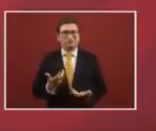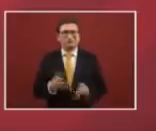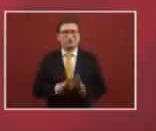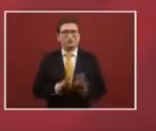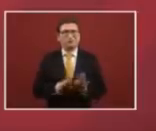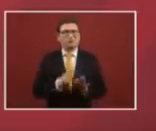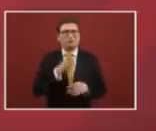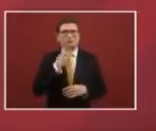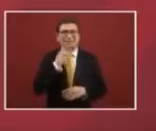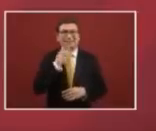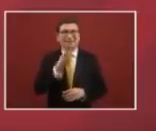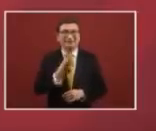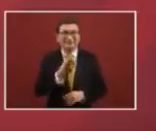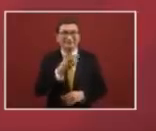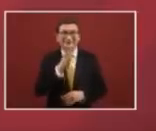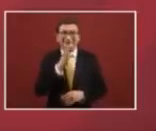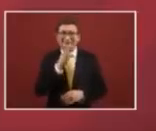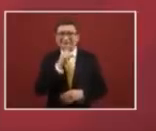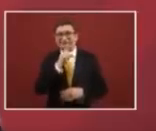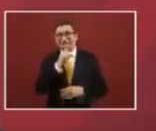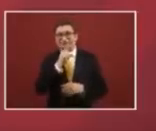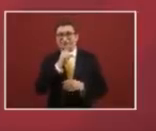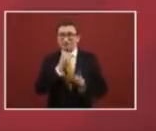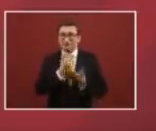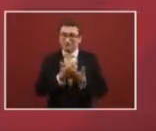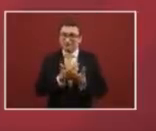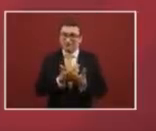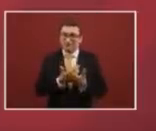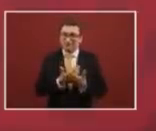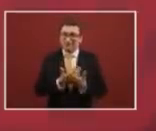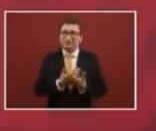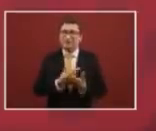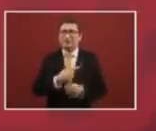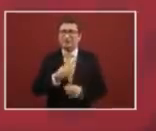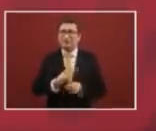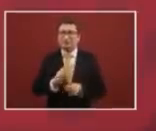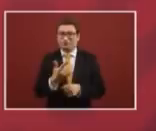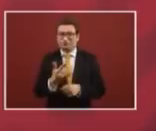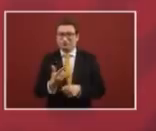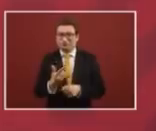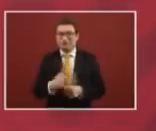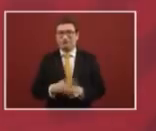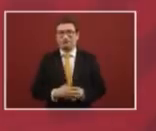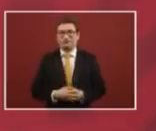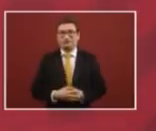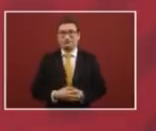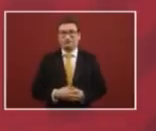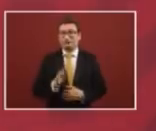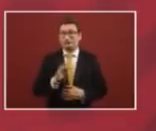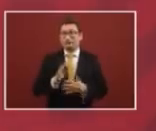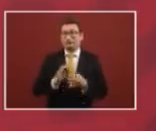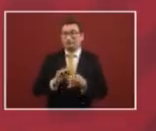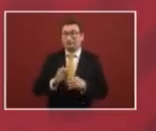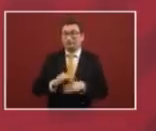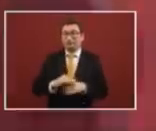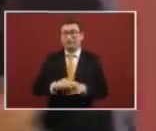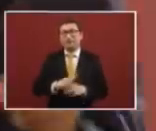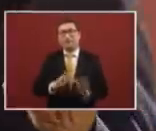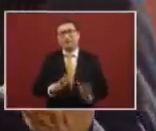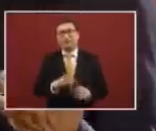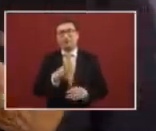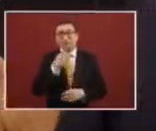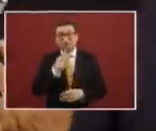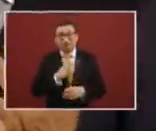decir más porque me estoy reservando para el día 1, pero estoy contento. Pues les